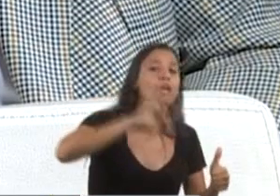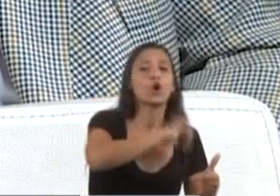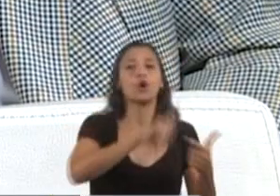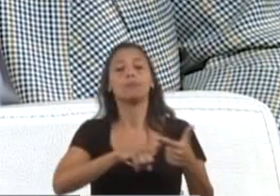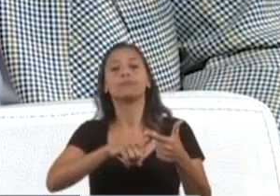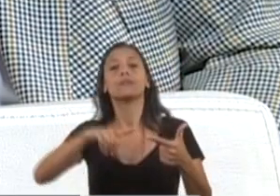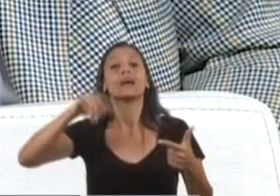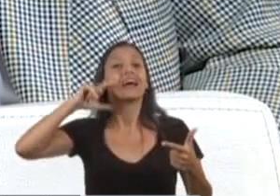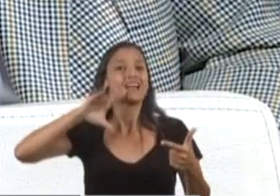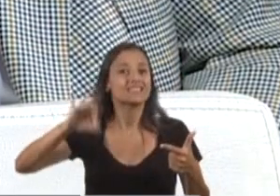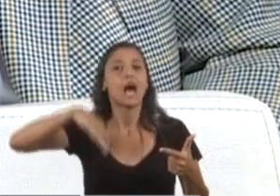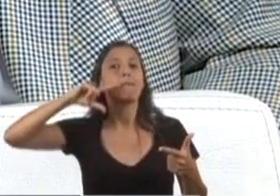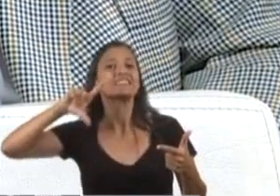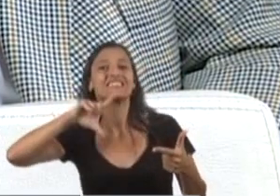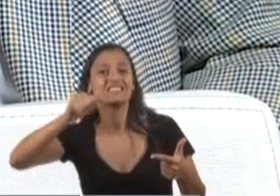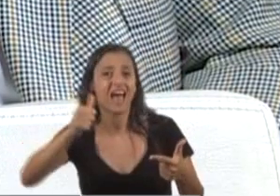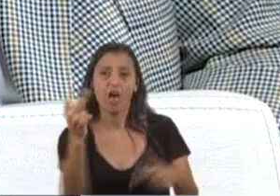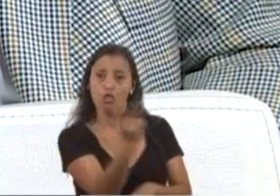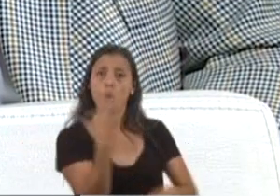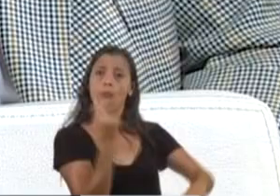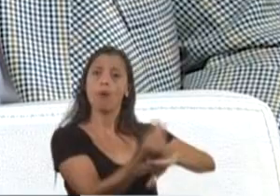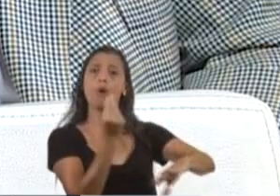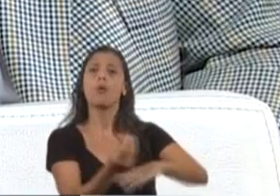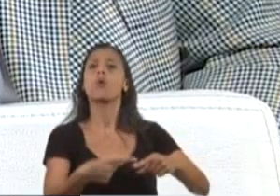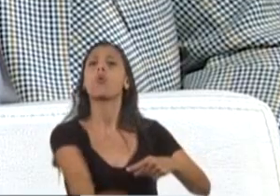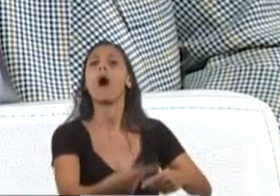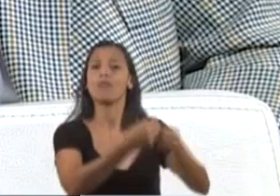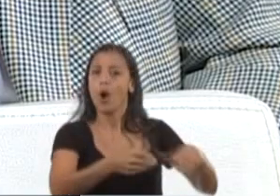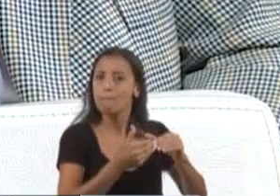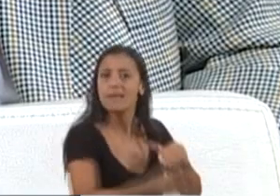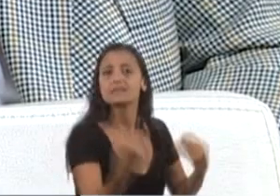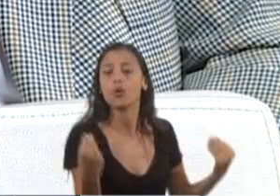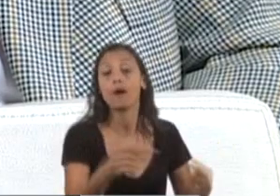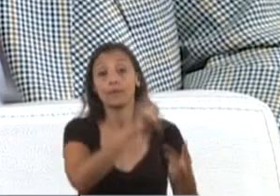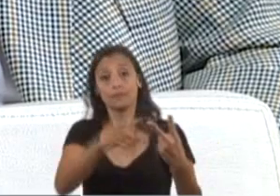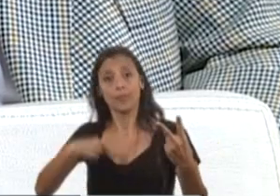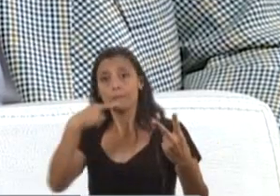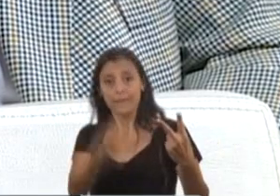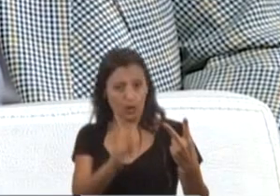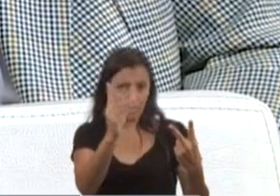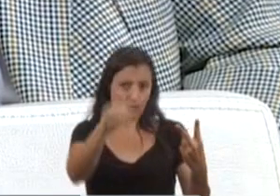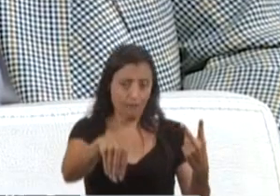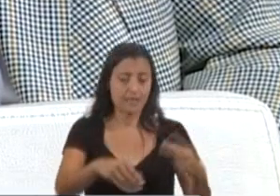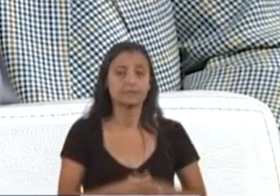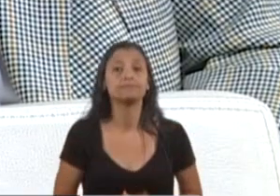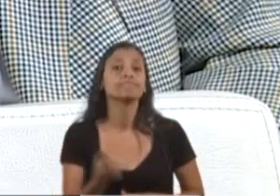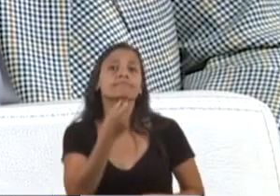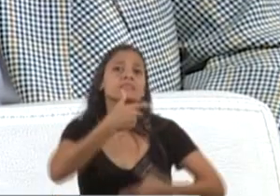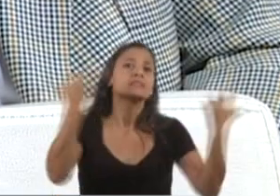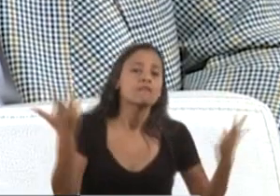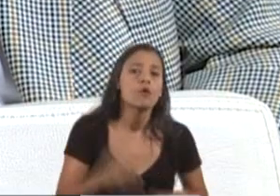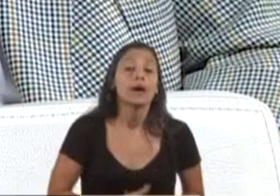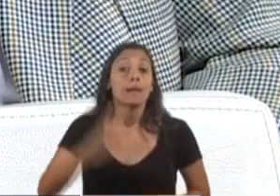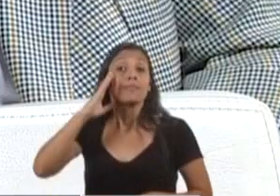como Manuel García Mansilla. La otra pregunta, si me permitís, es, en el caso de que